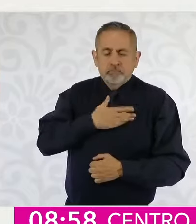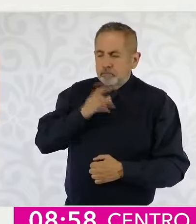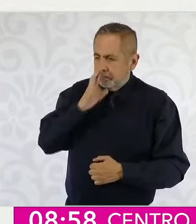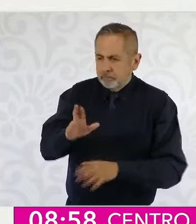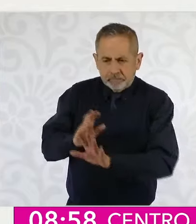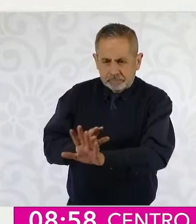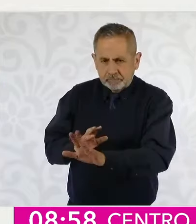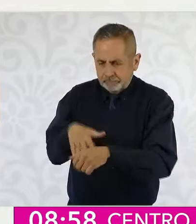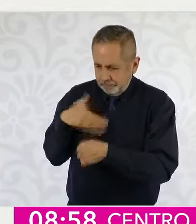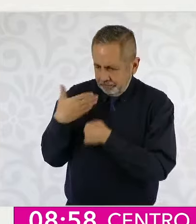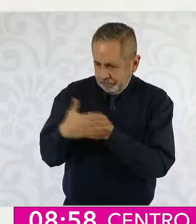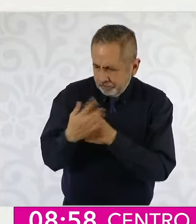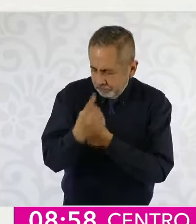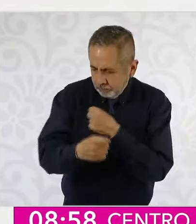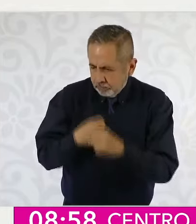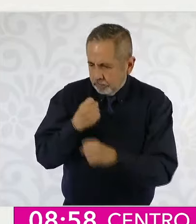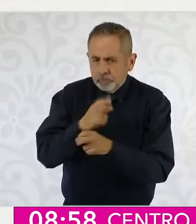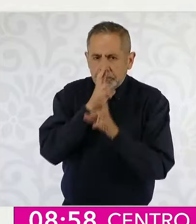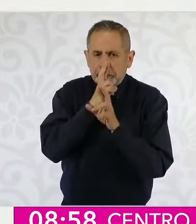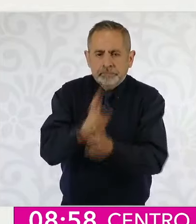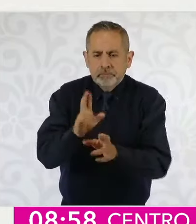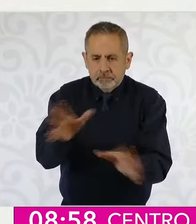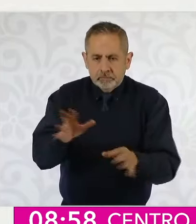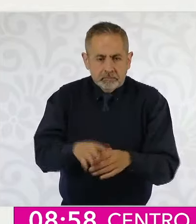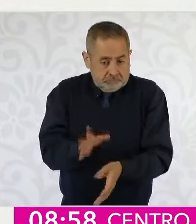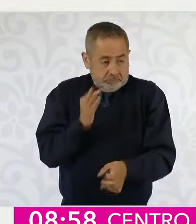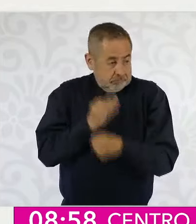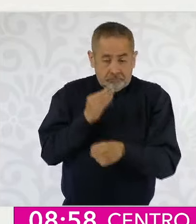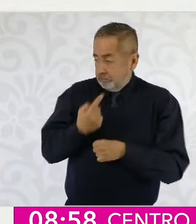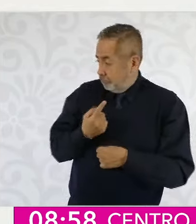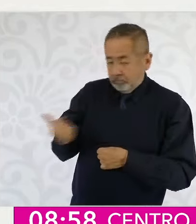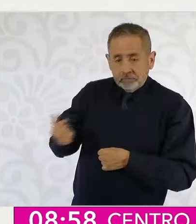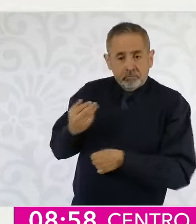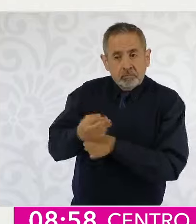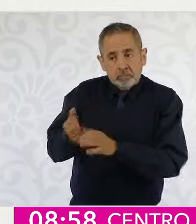ya, pues no se van hoy a Querétaro.